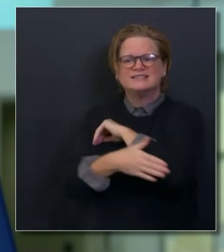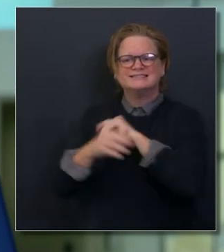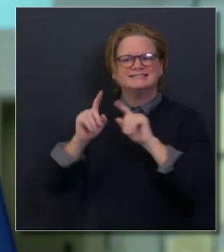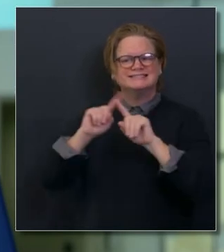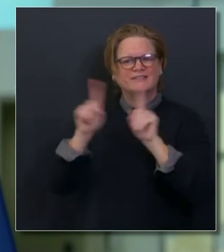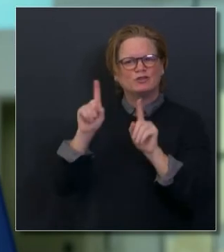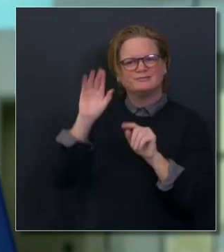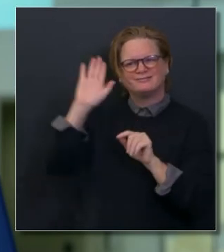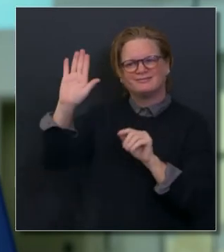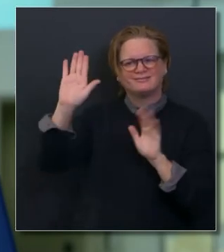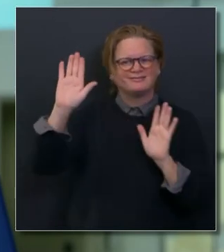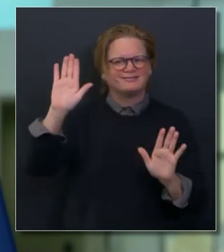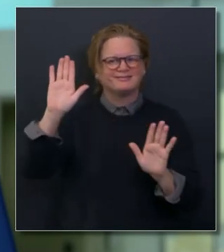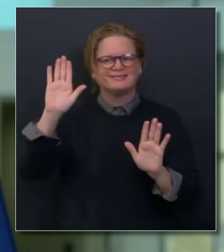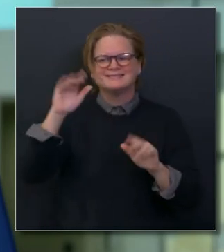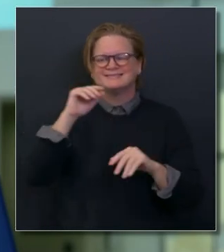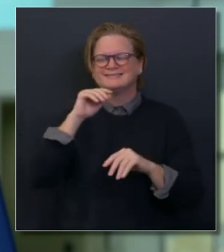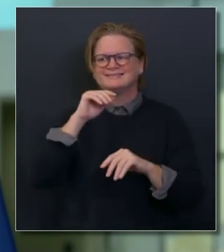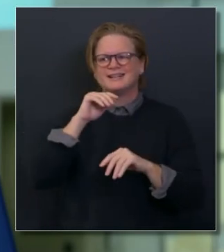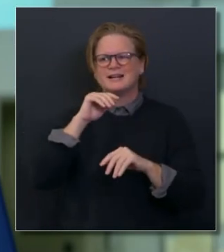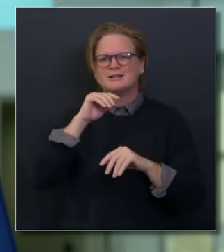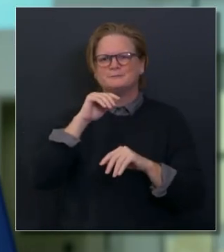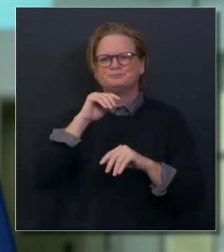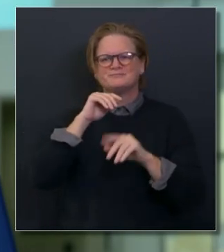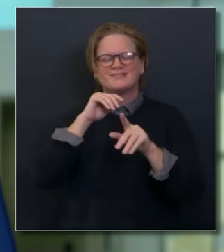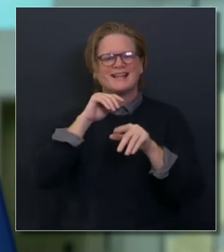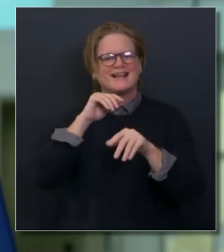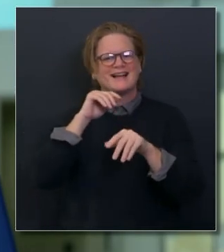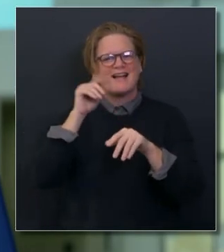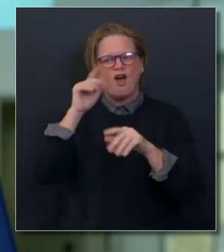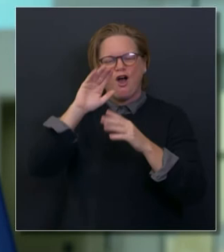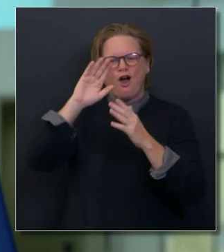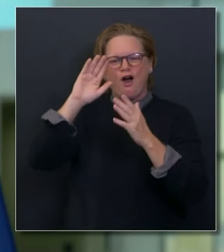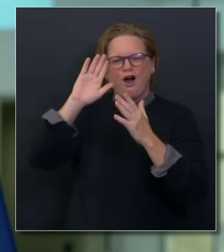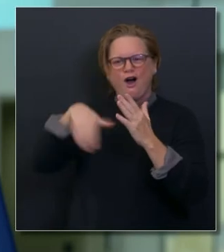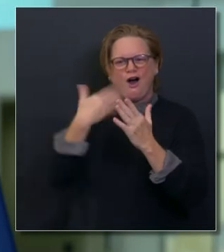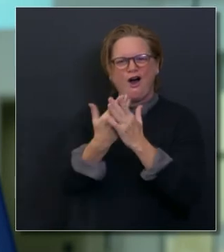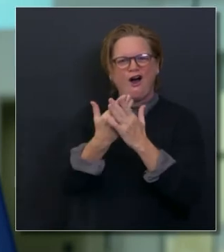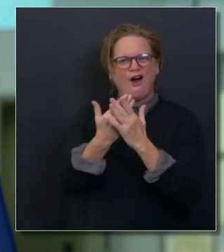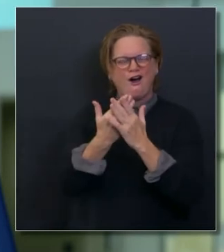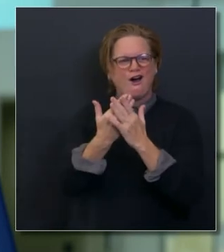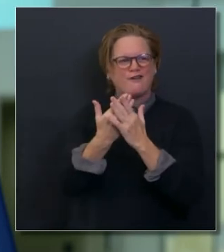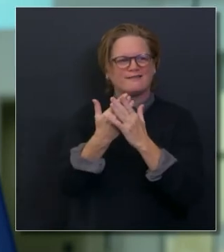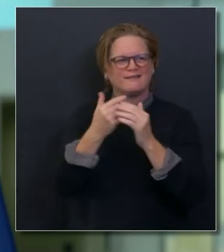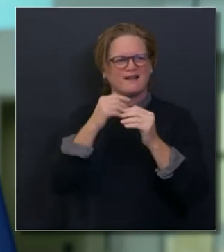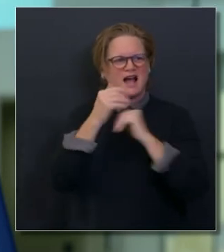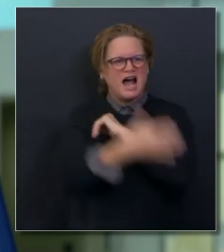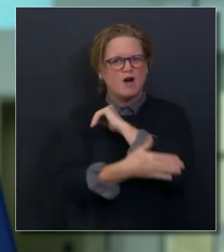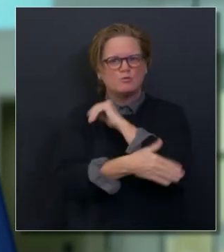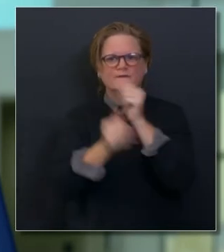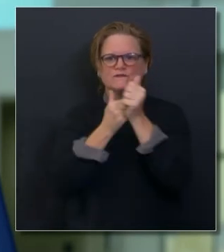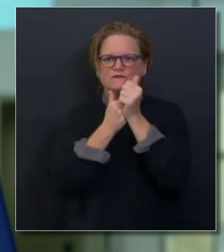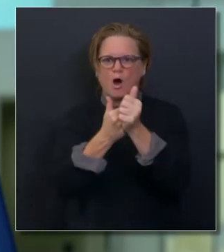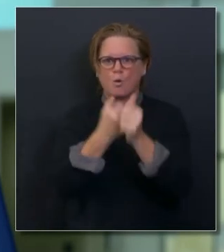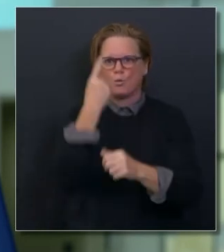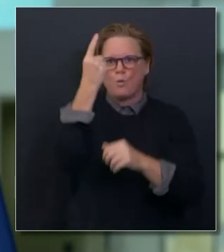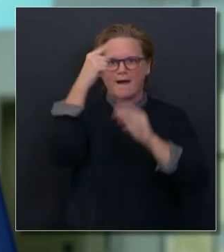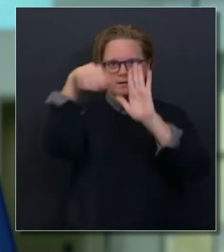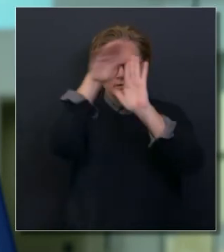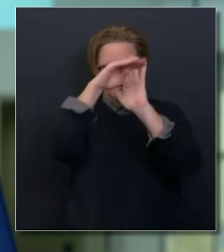todos socios en este esfuerzo, ¿qué harán? Y estarán trabajando con nosotros